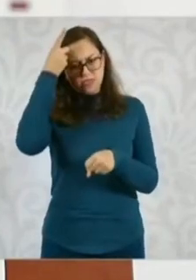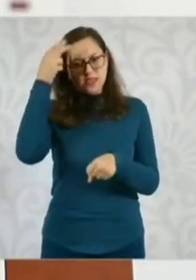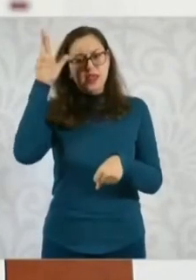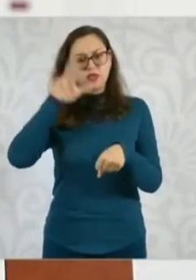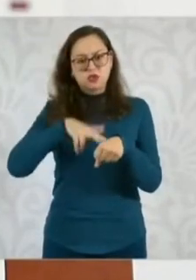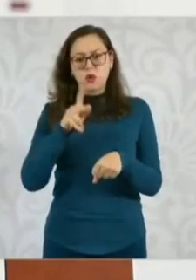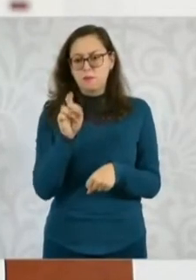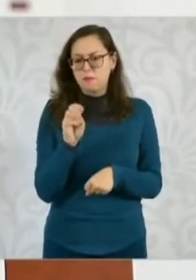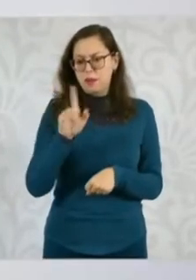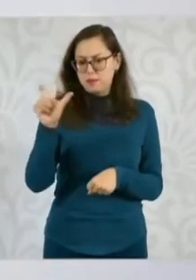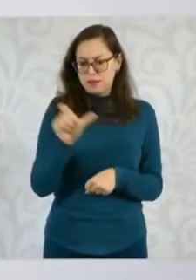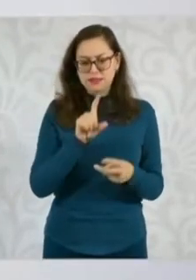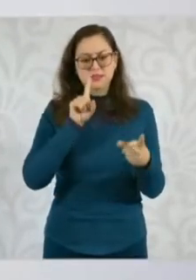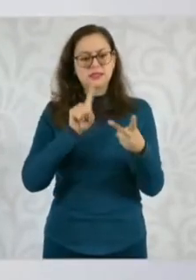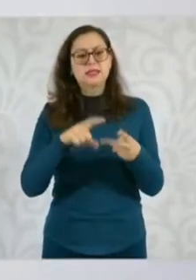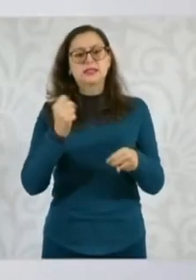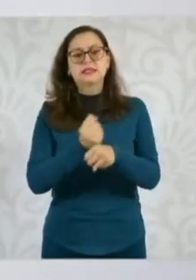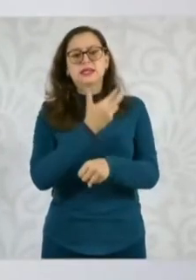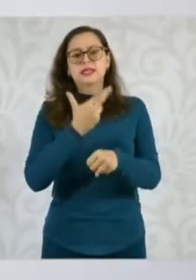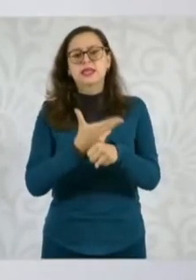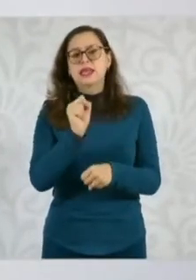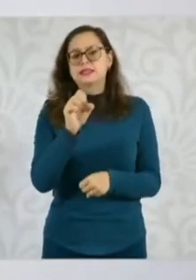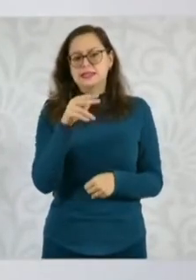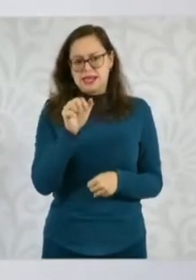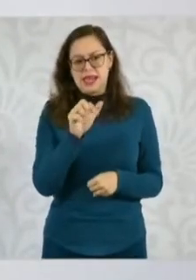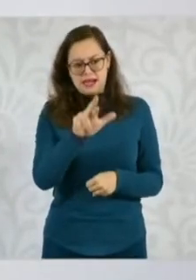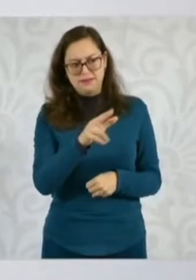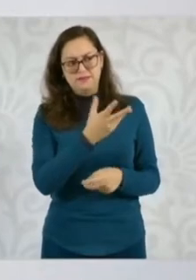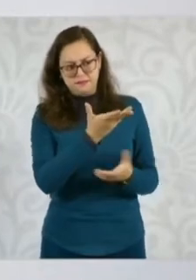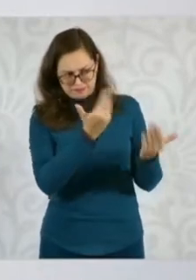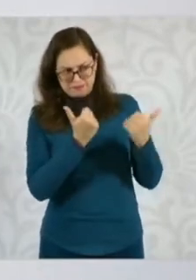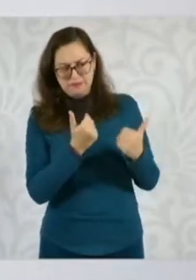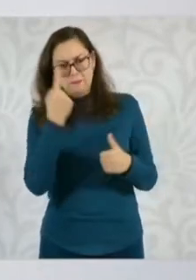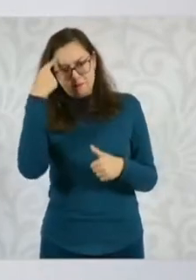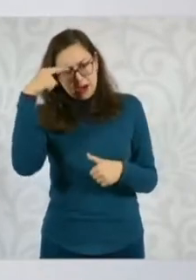Está funcionando la refinería Dos Bocas.